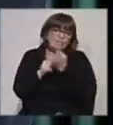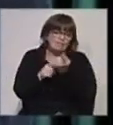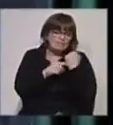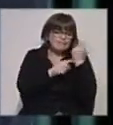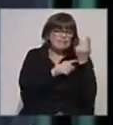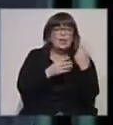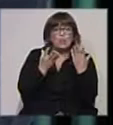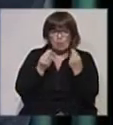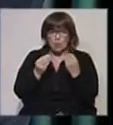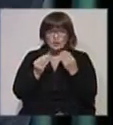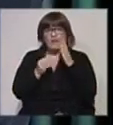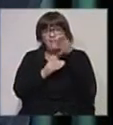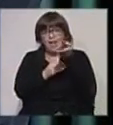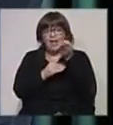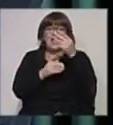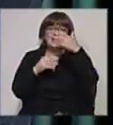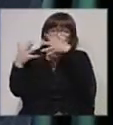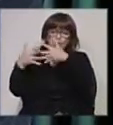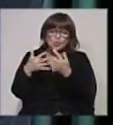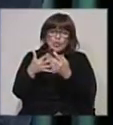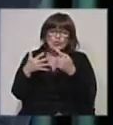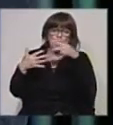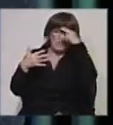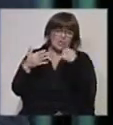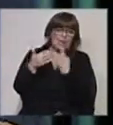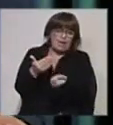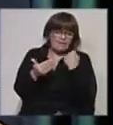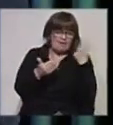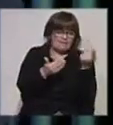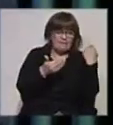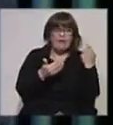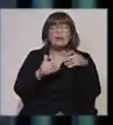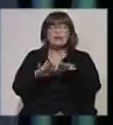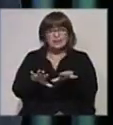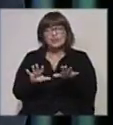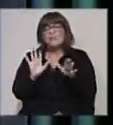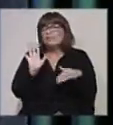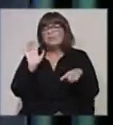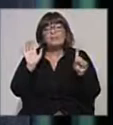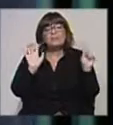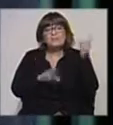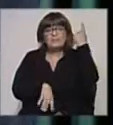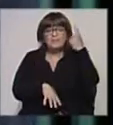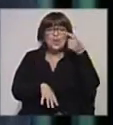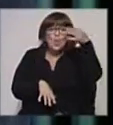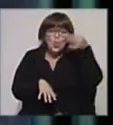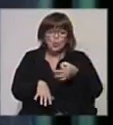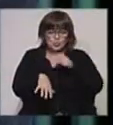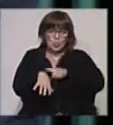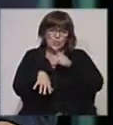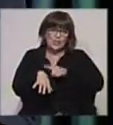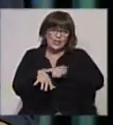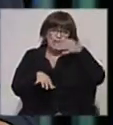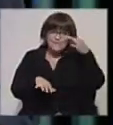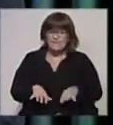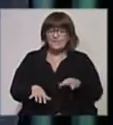varias veces de México a Estados Unidos, Estados Unidos a México. Y bueno, fue más que nada que me tocó estar ahí en el momento adecuado